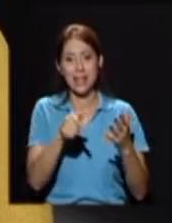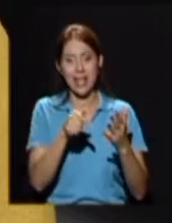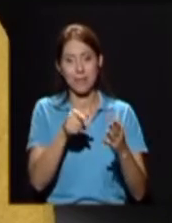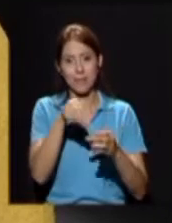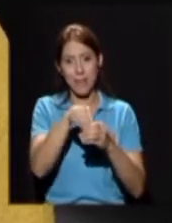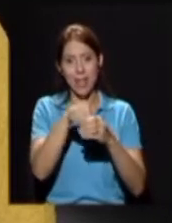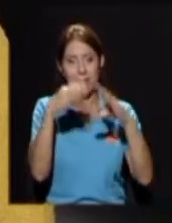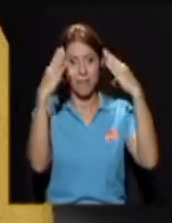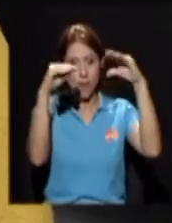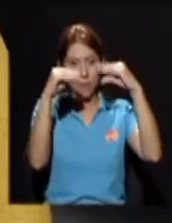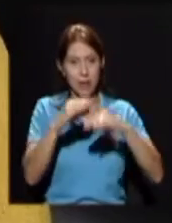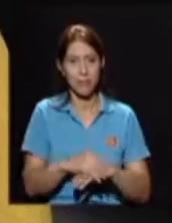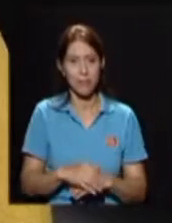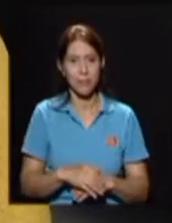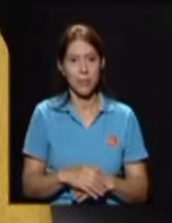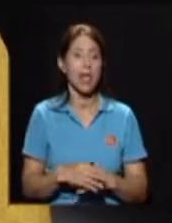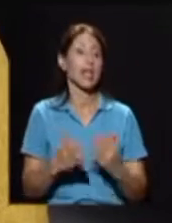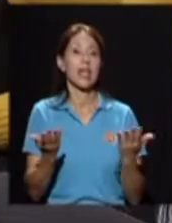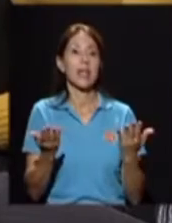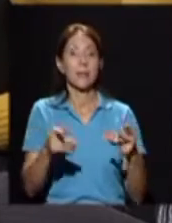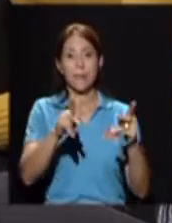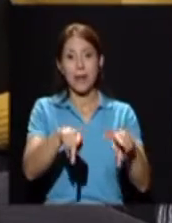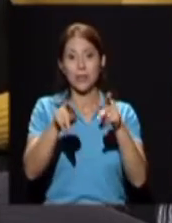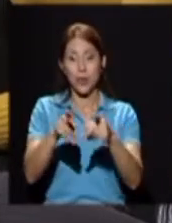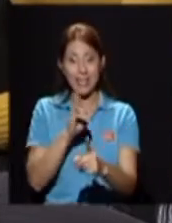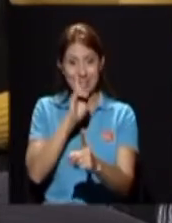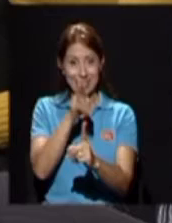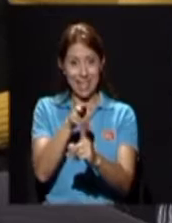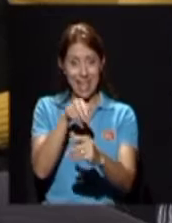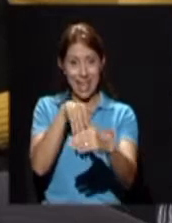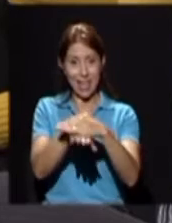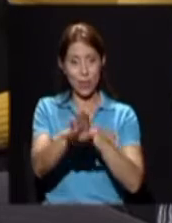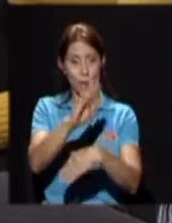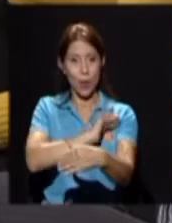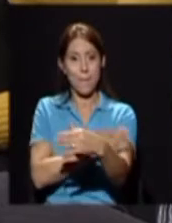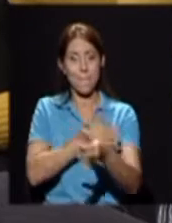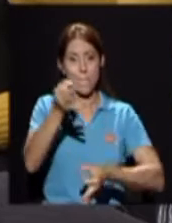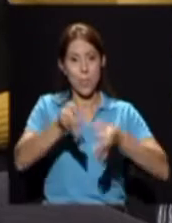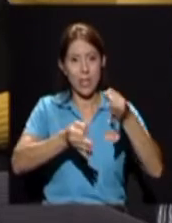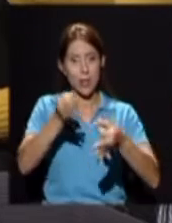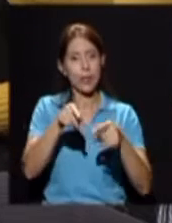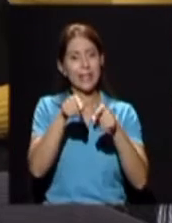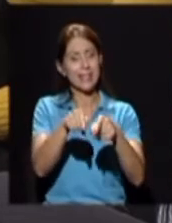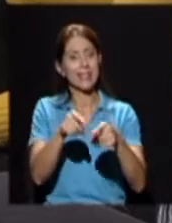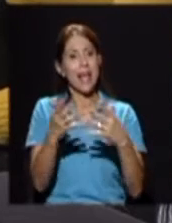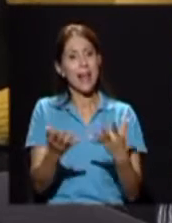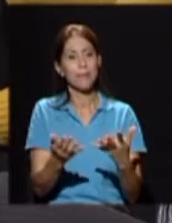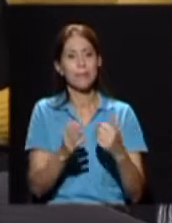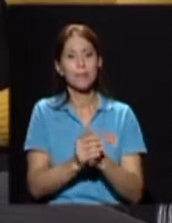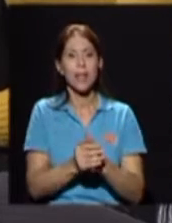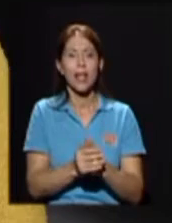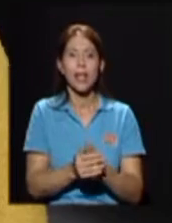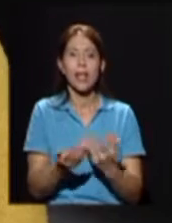informe. Y en cuanto al público interno, al Poder Judicial, tal vez la cúpula,